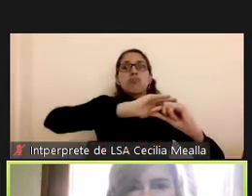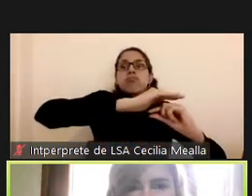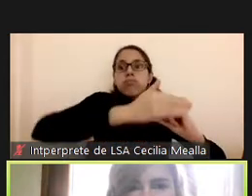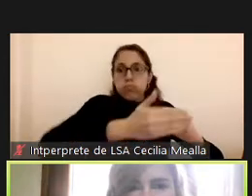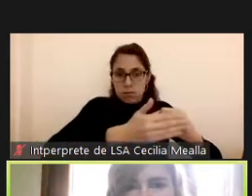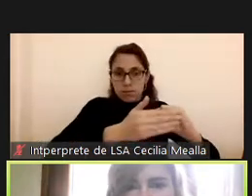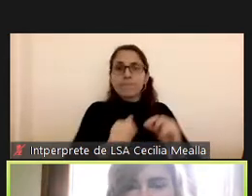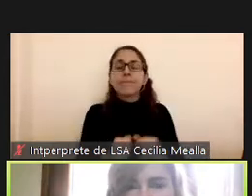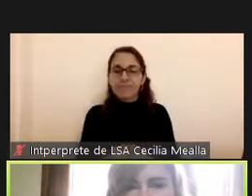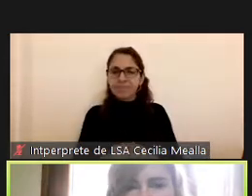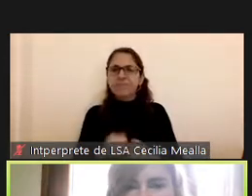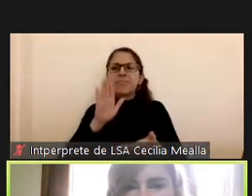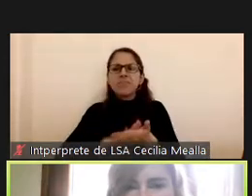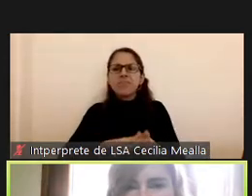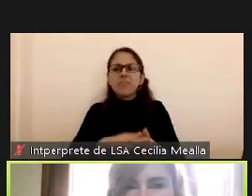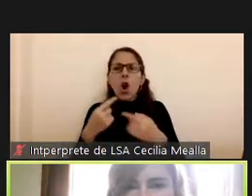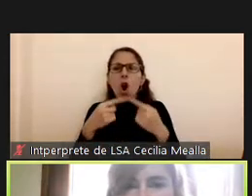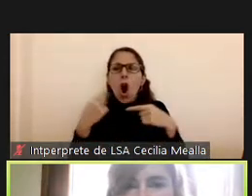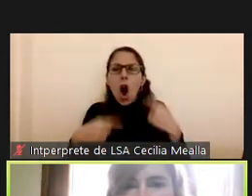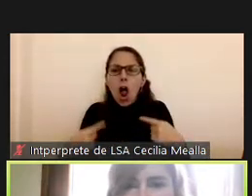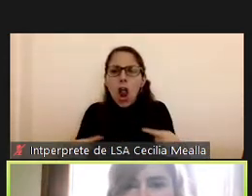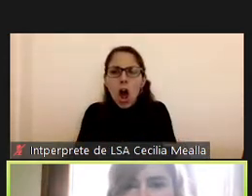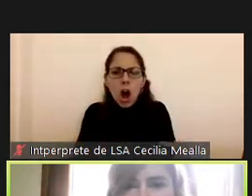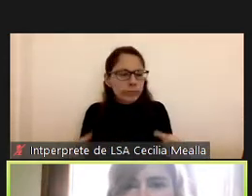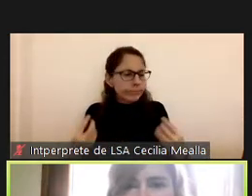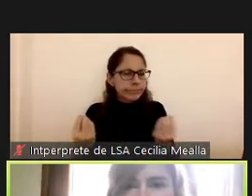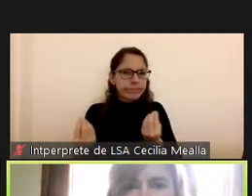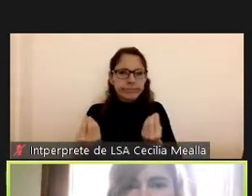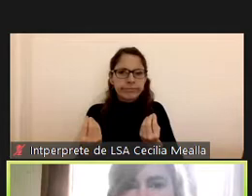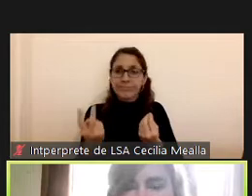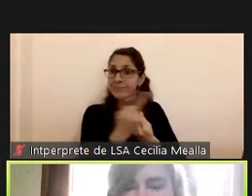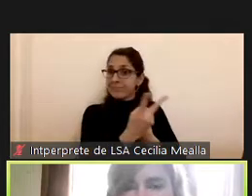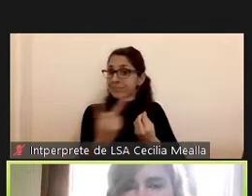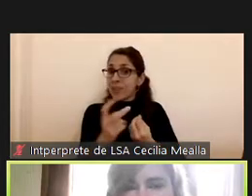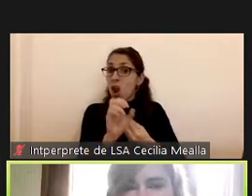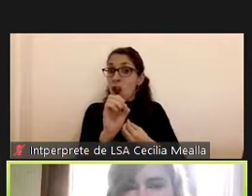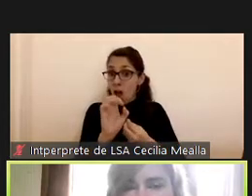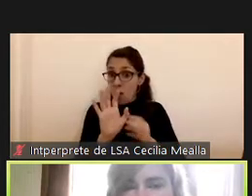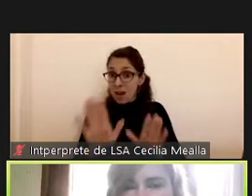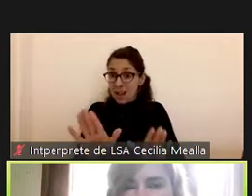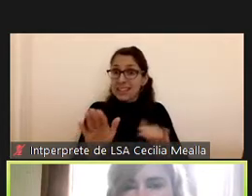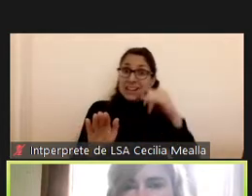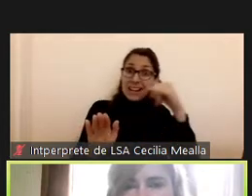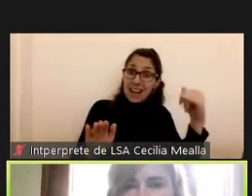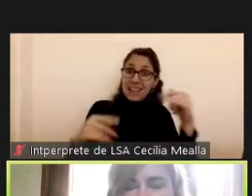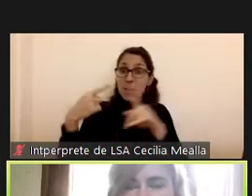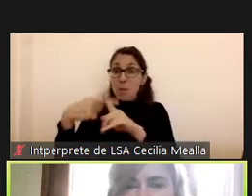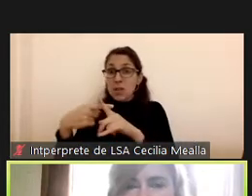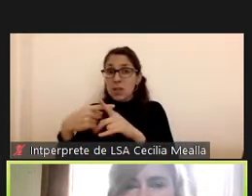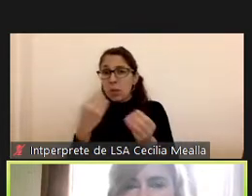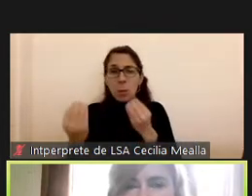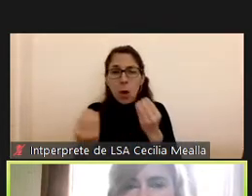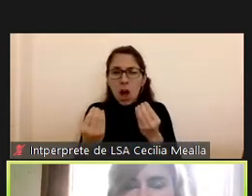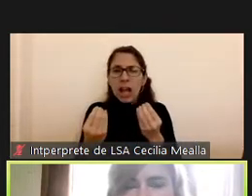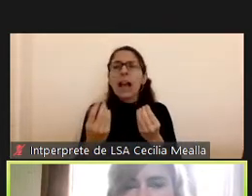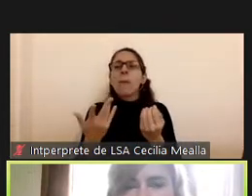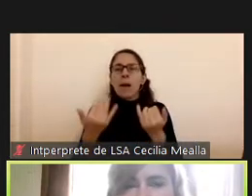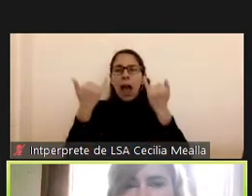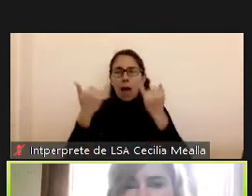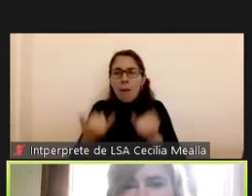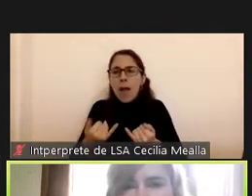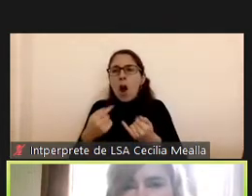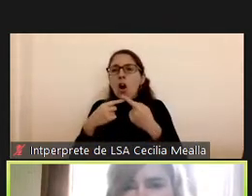porque justamente estas bacterias se llaman así, porque se clasificaron a partir de aplicar una coloración que se